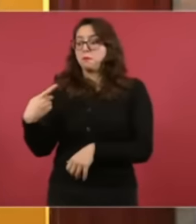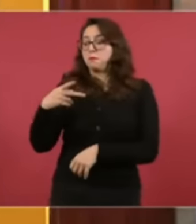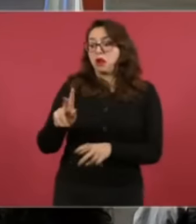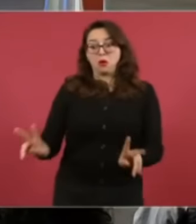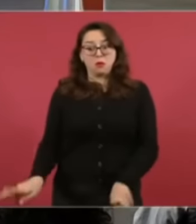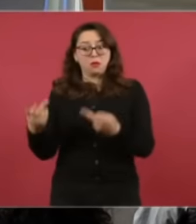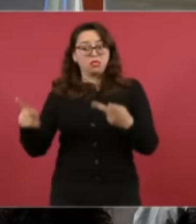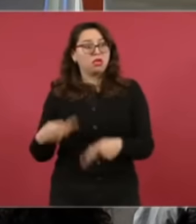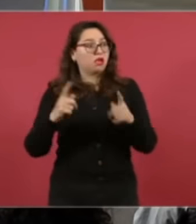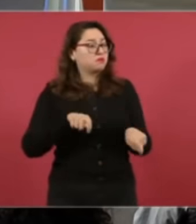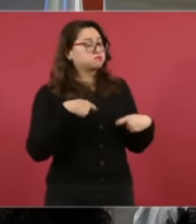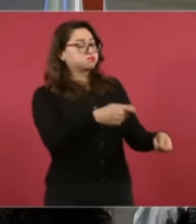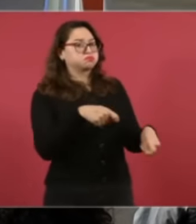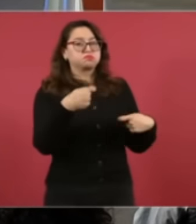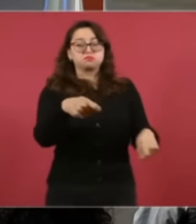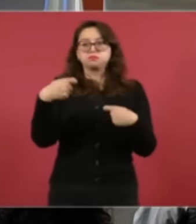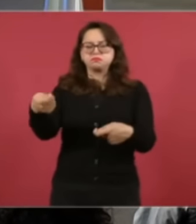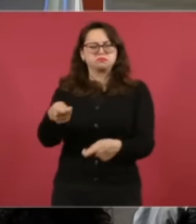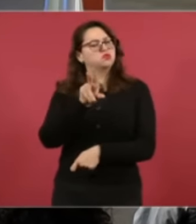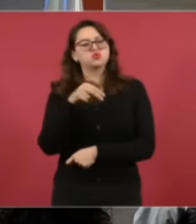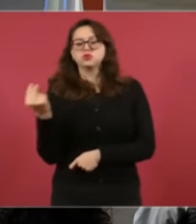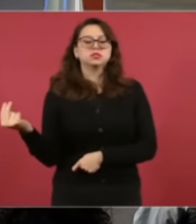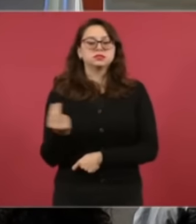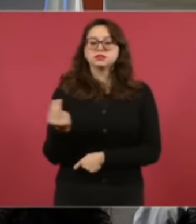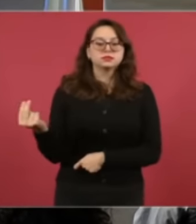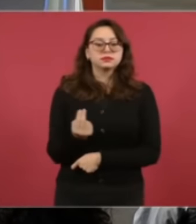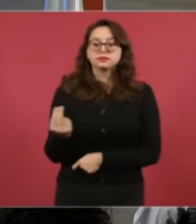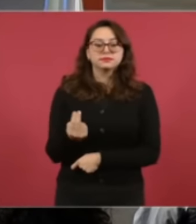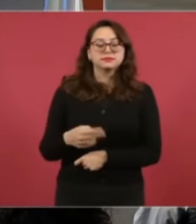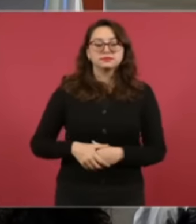entrega indiscriminada del patrimonio de la patria.